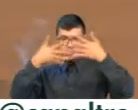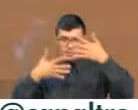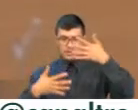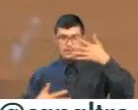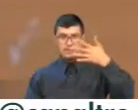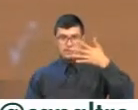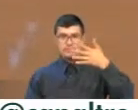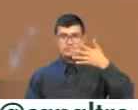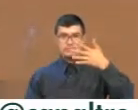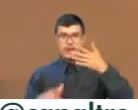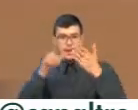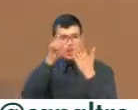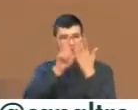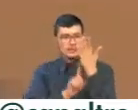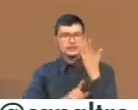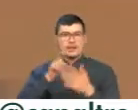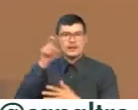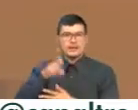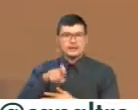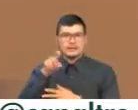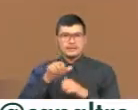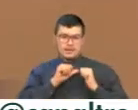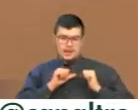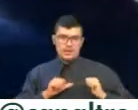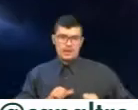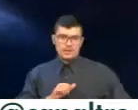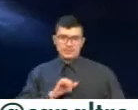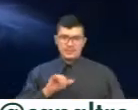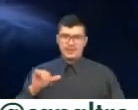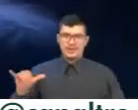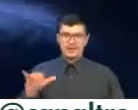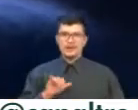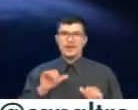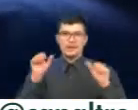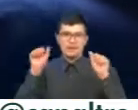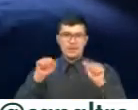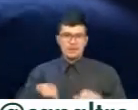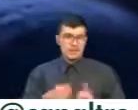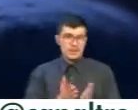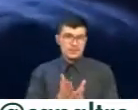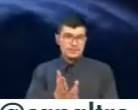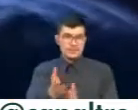La niña requiere un corazón similar al suyo para poder sobrevivir.